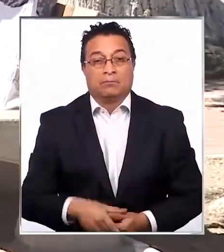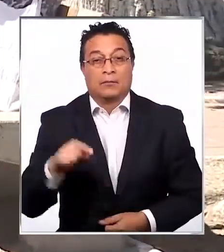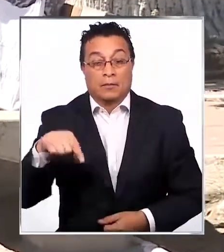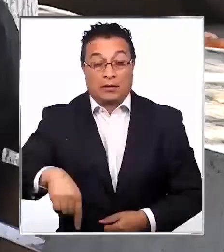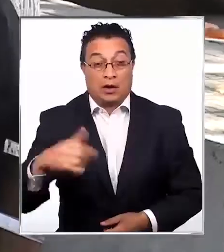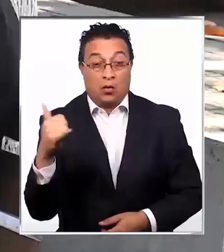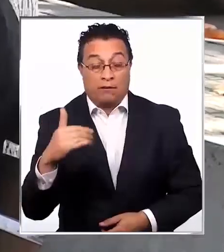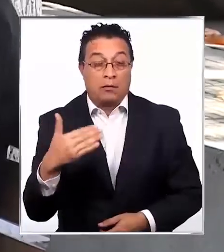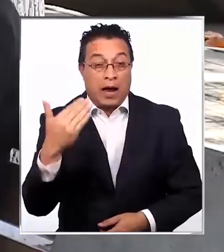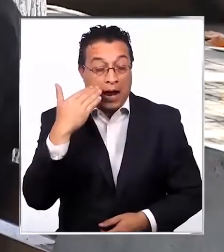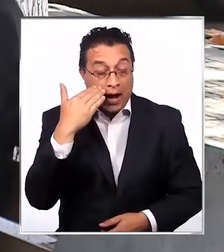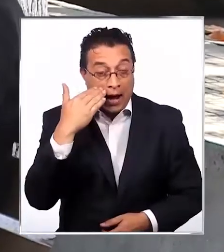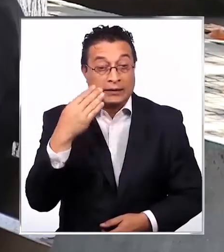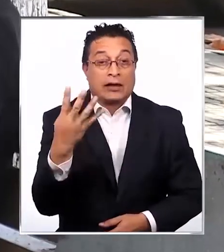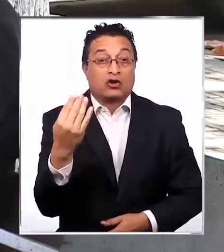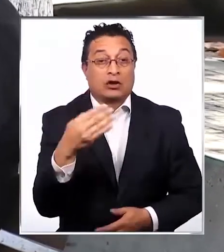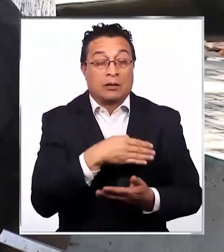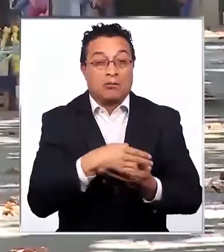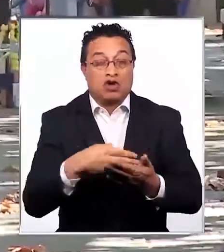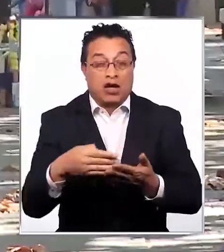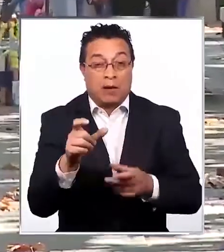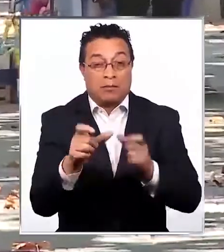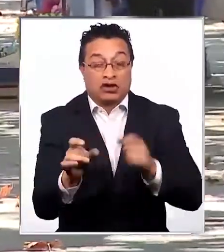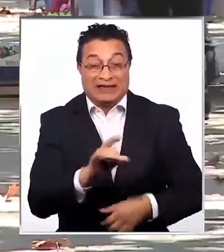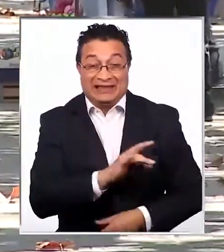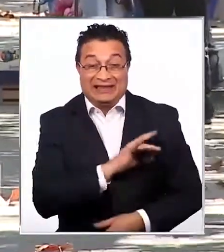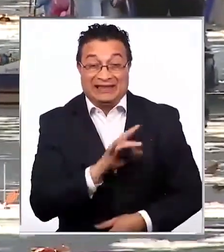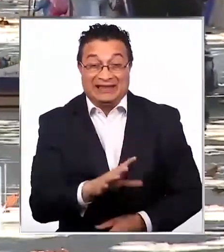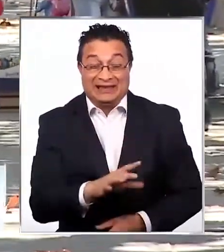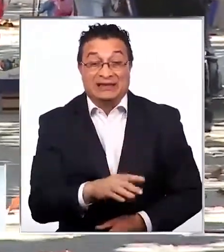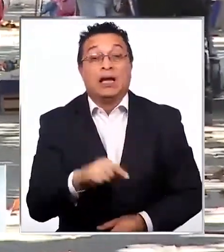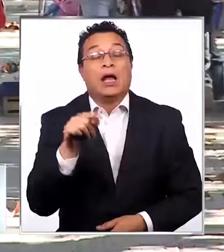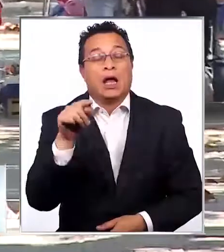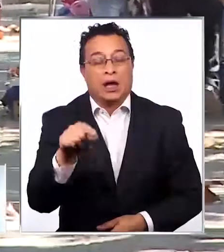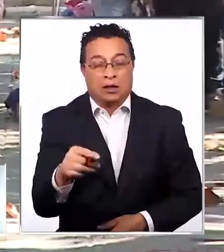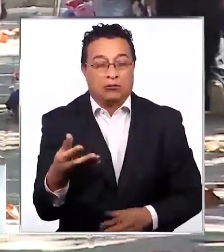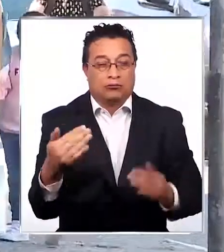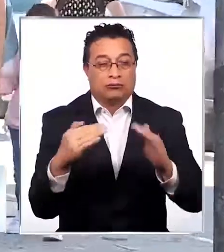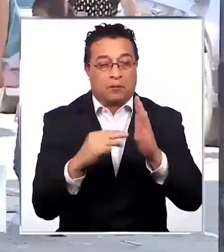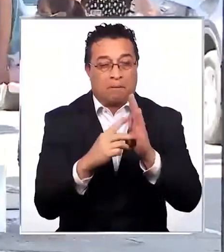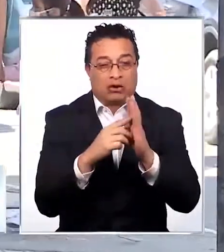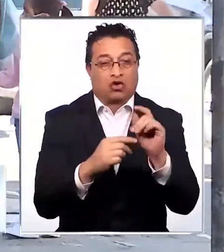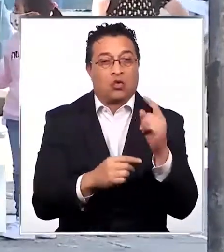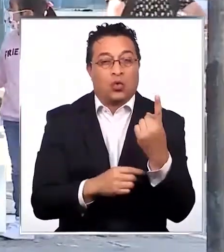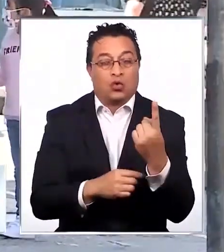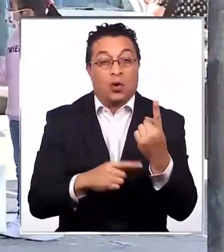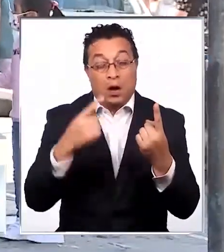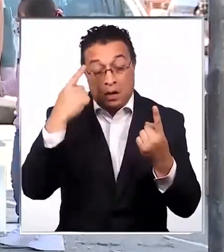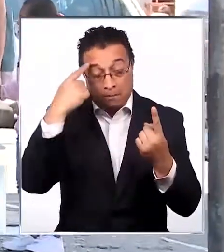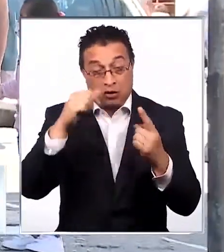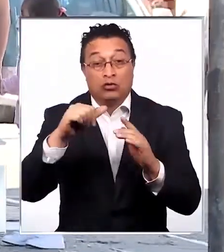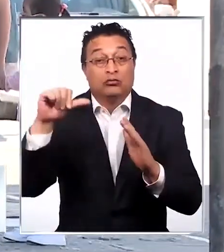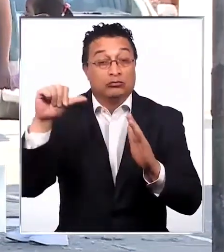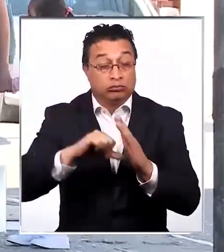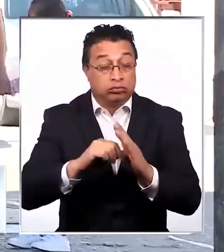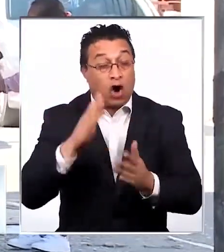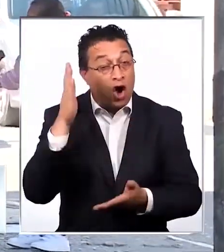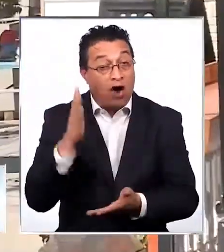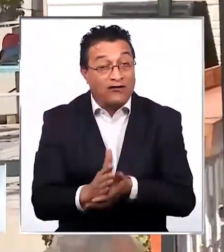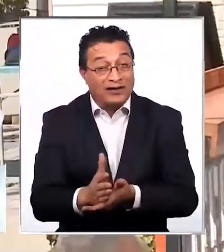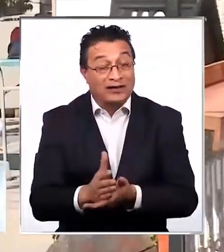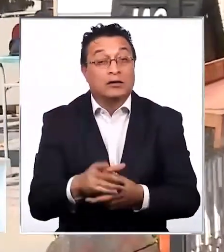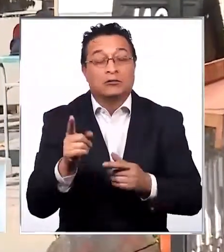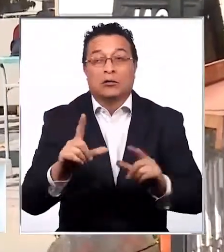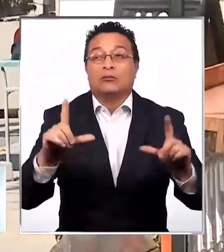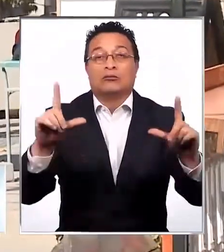Desde este jueves, casi 14 millones de personas en nuestro país están bajo cuarentena total, pero el confinamiento obligatorio no ha logrado